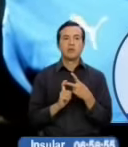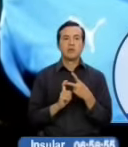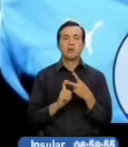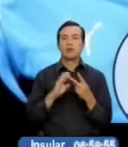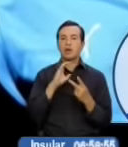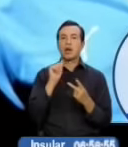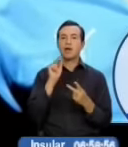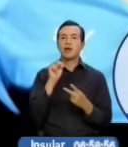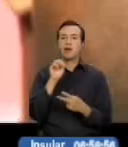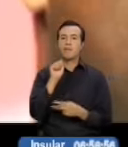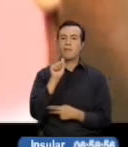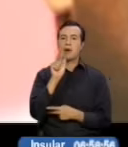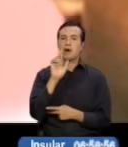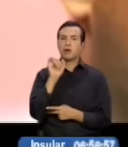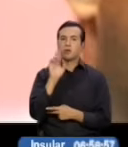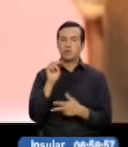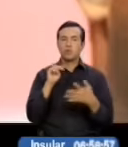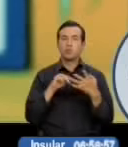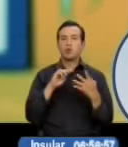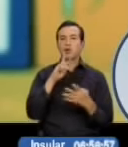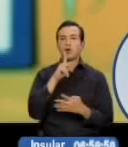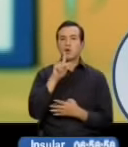Cannavaro. Cafu